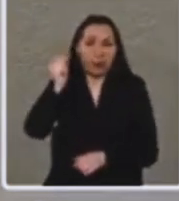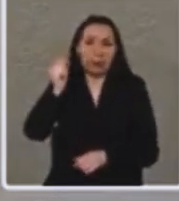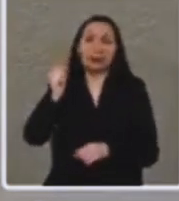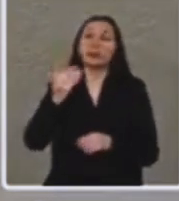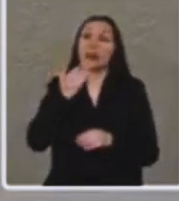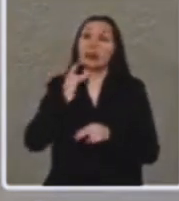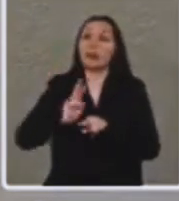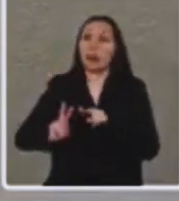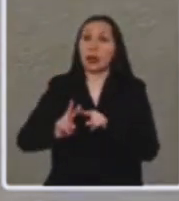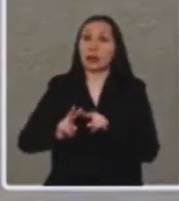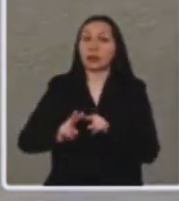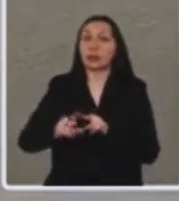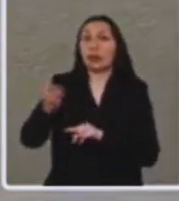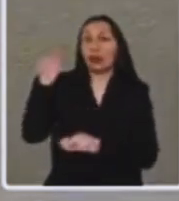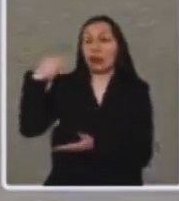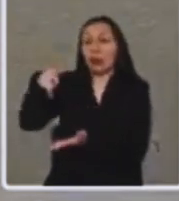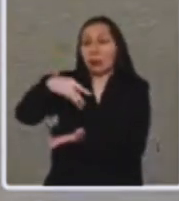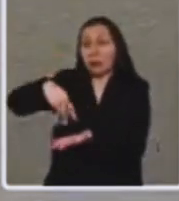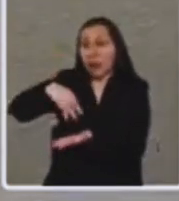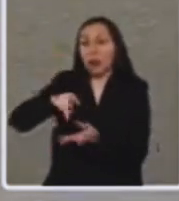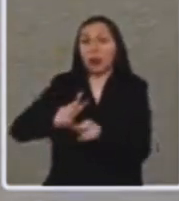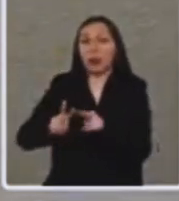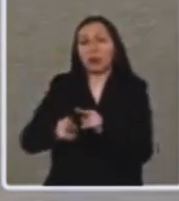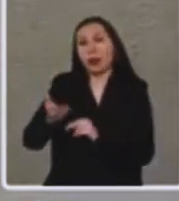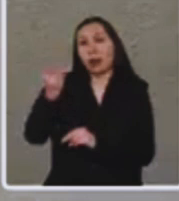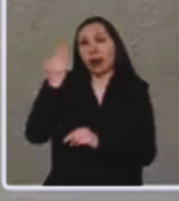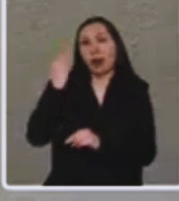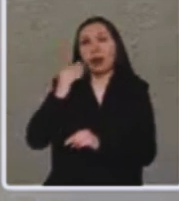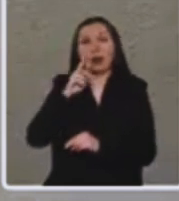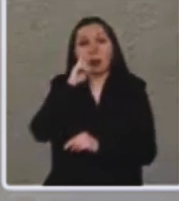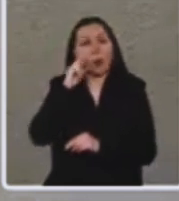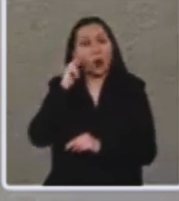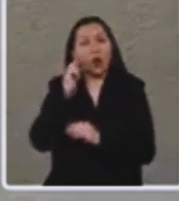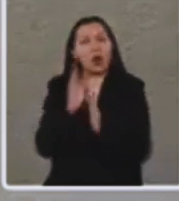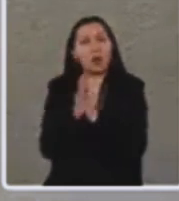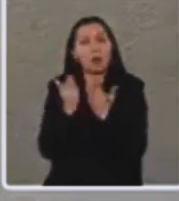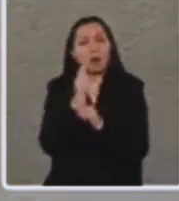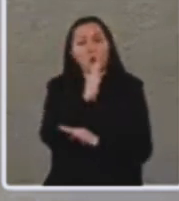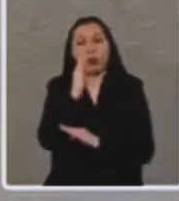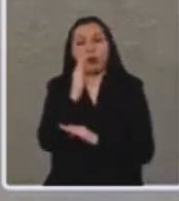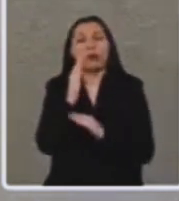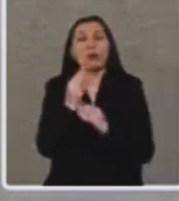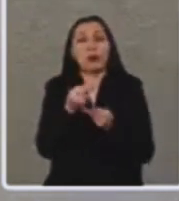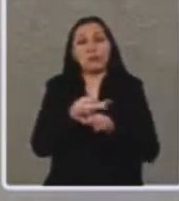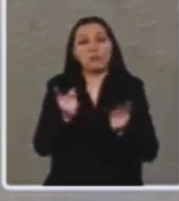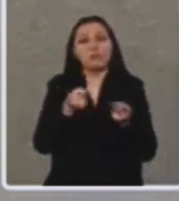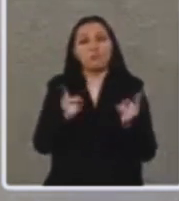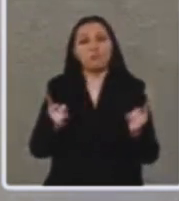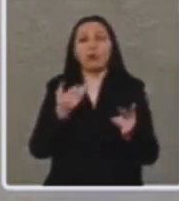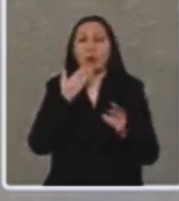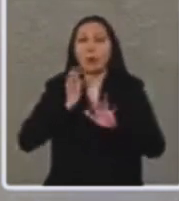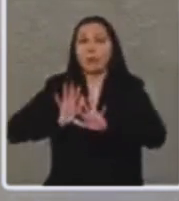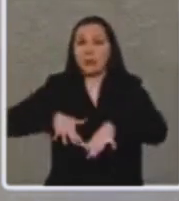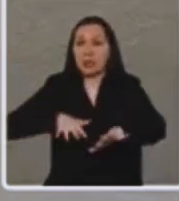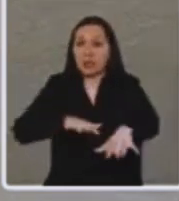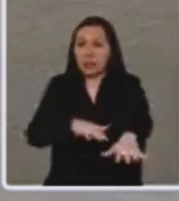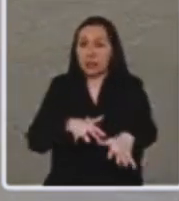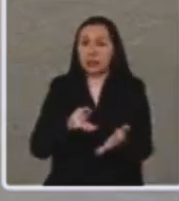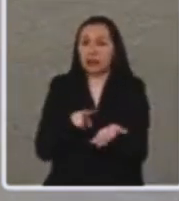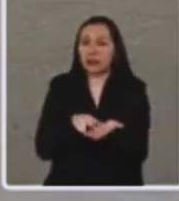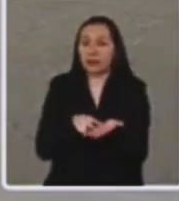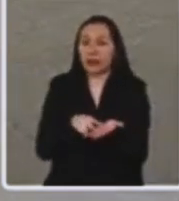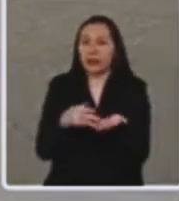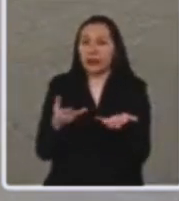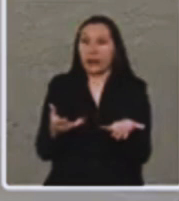lo que hicieron en Maule o lo que hizo en su momento La Morada, por las publicaciones, por las marchas, la verdad es